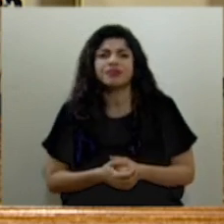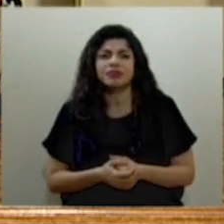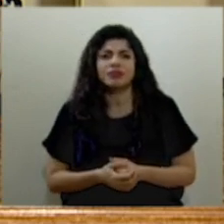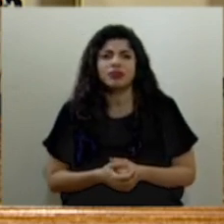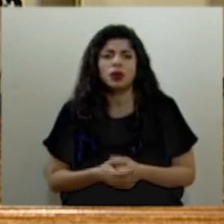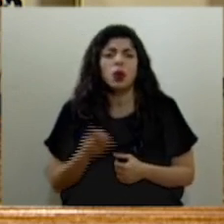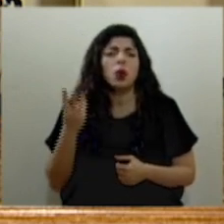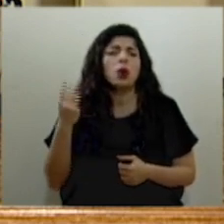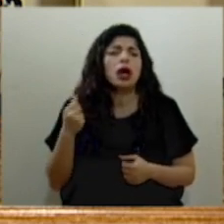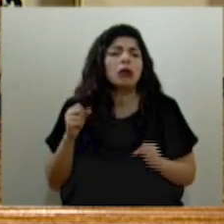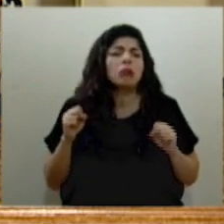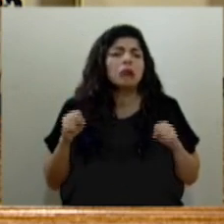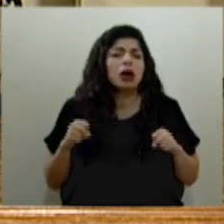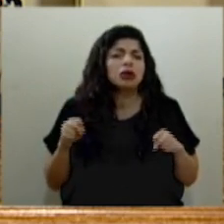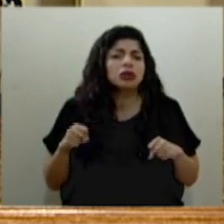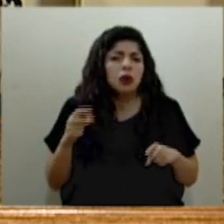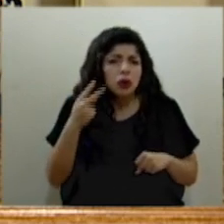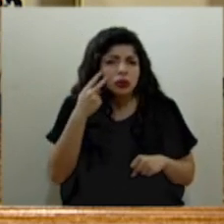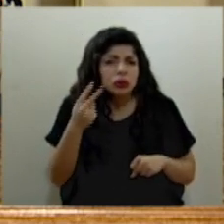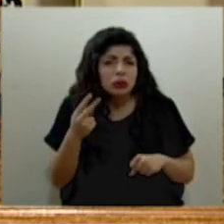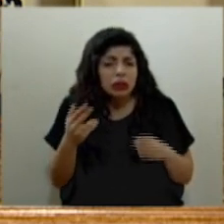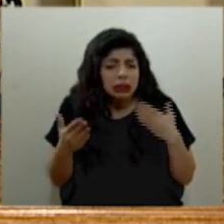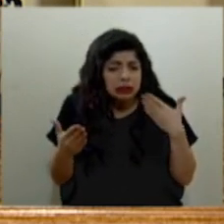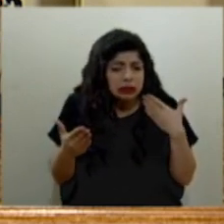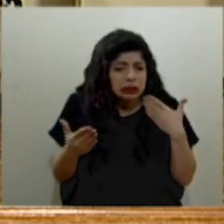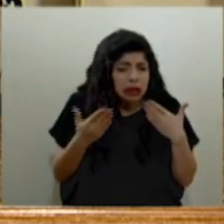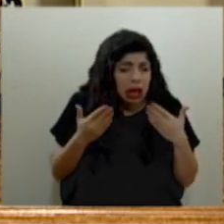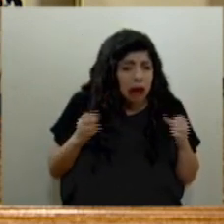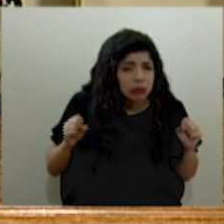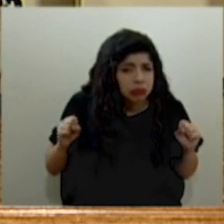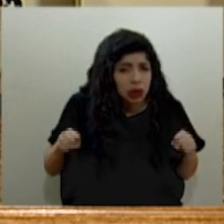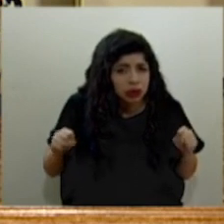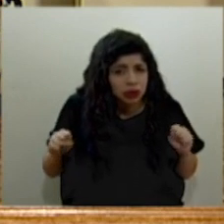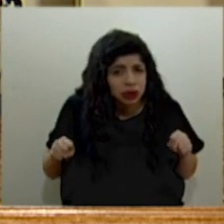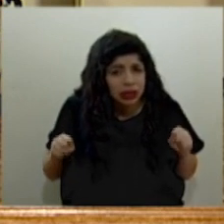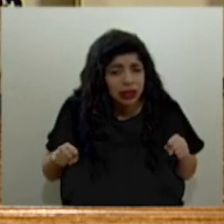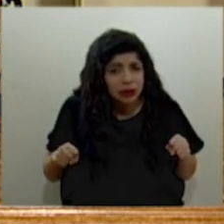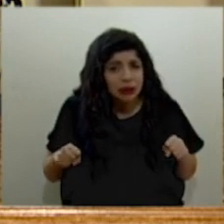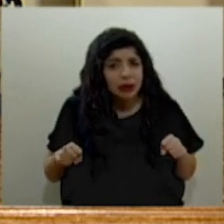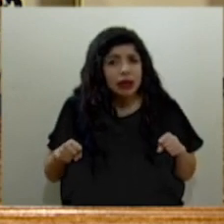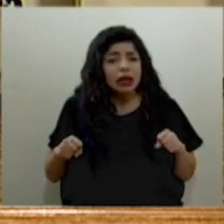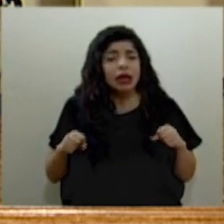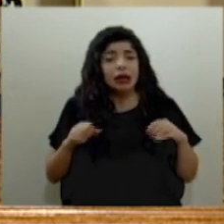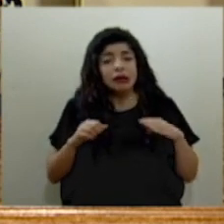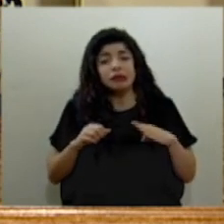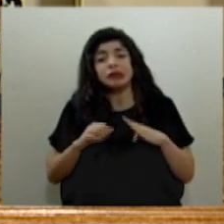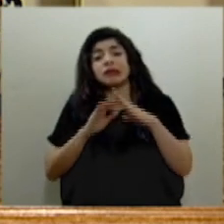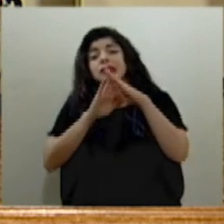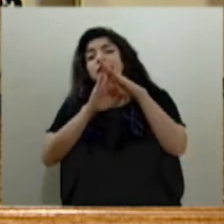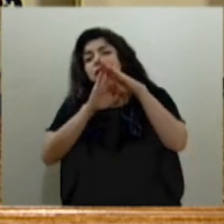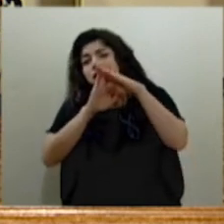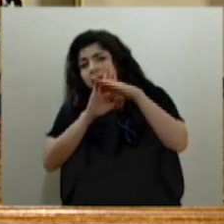¿cuán factible ve usted, cuán cercano ve usted el aplanamiento de la